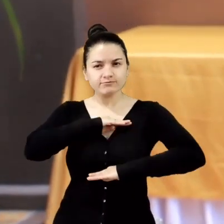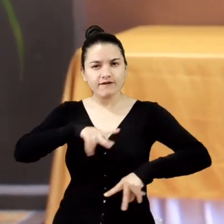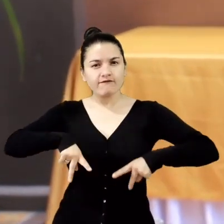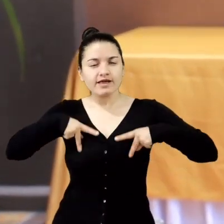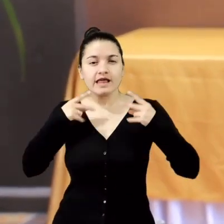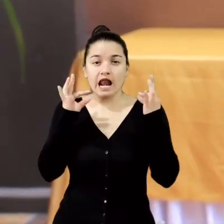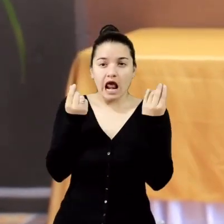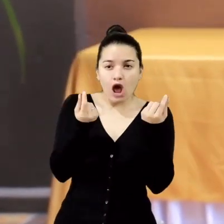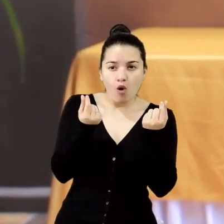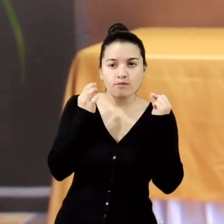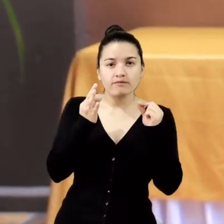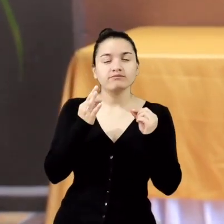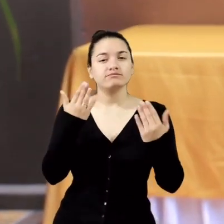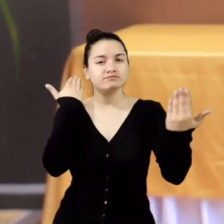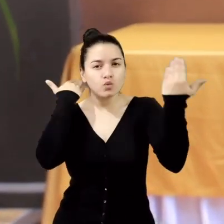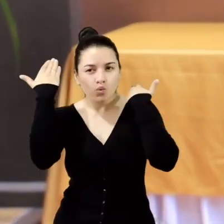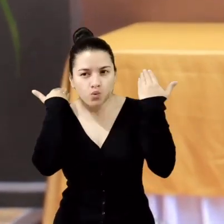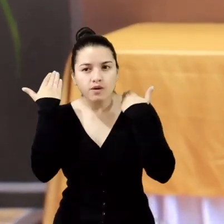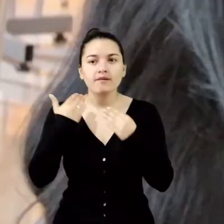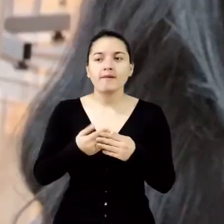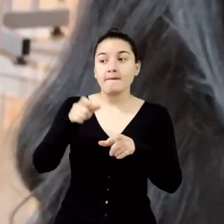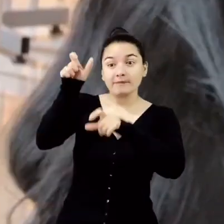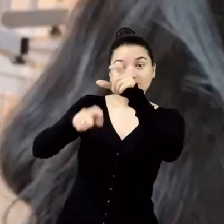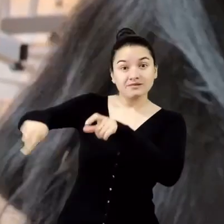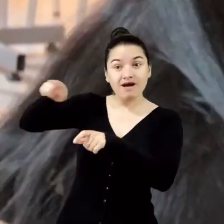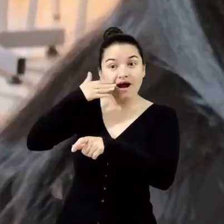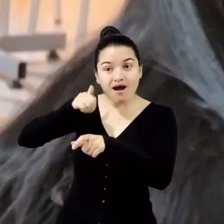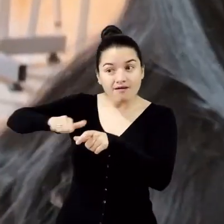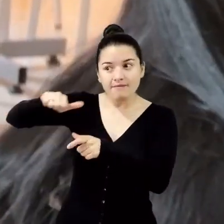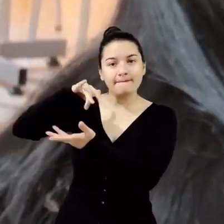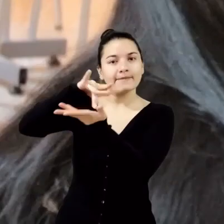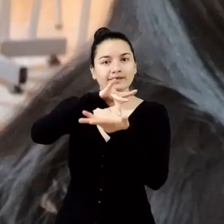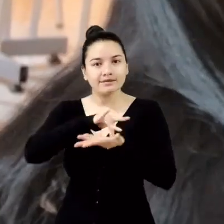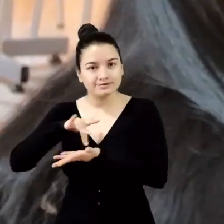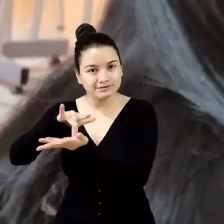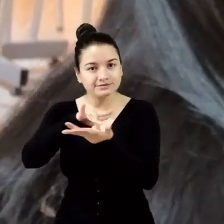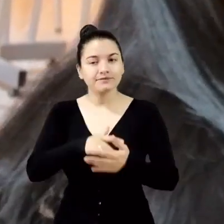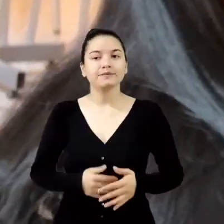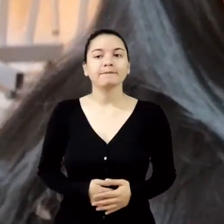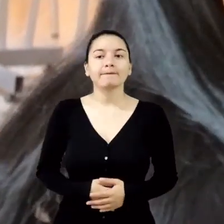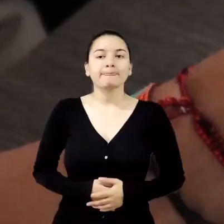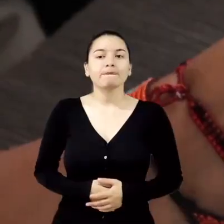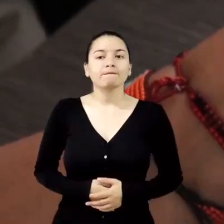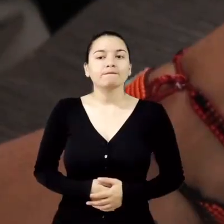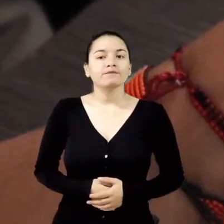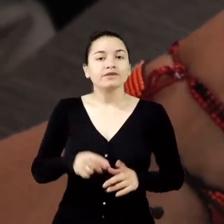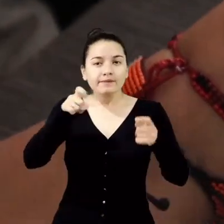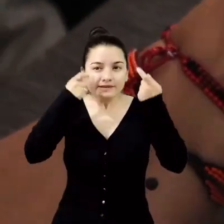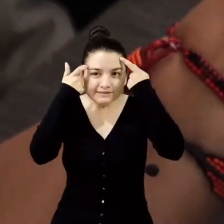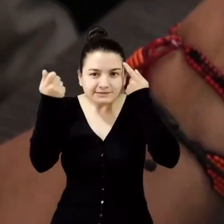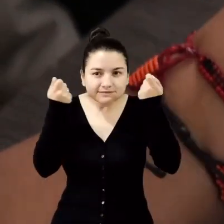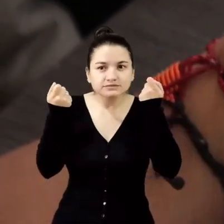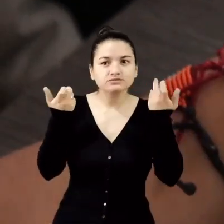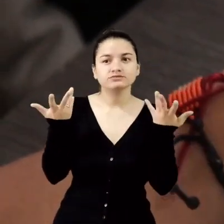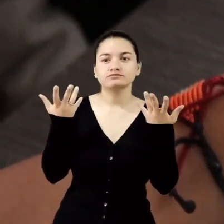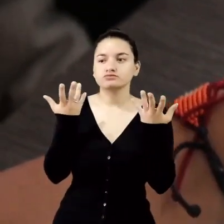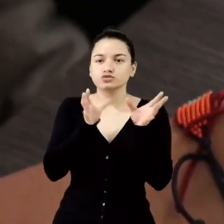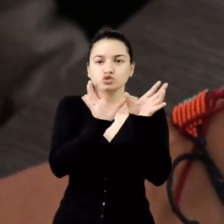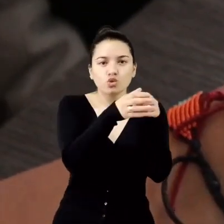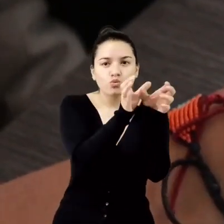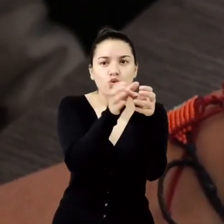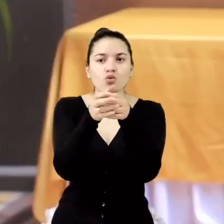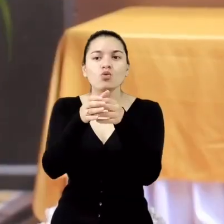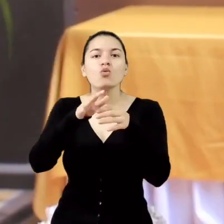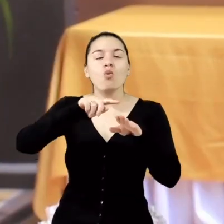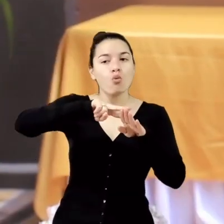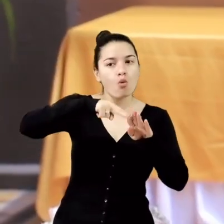de vida y la oportunidad económica de las mujeres rurales, la promoción y participación de las mujeres y las